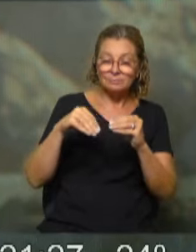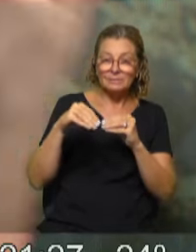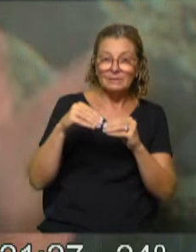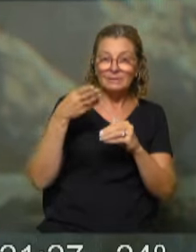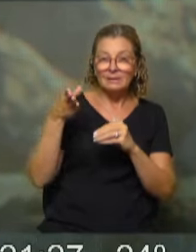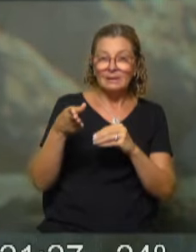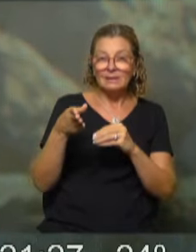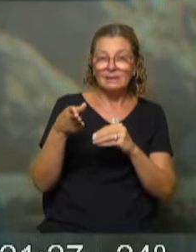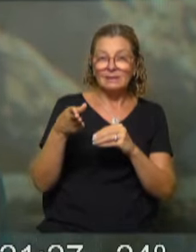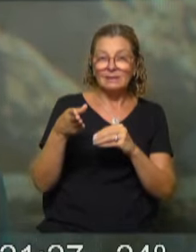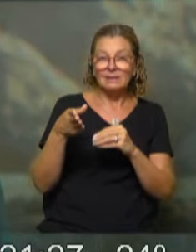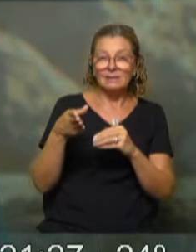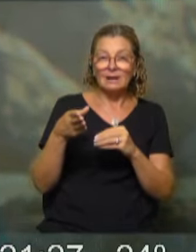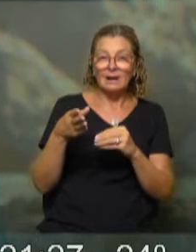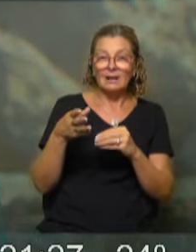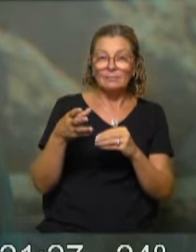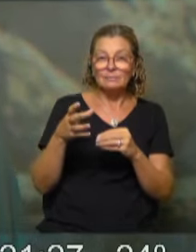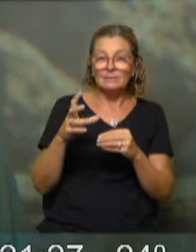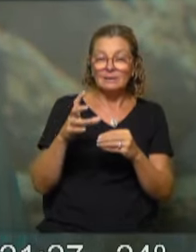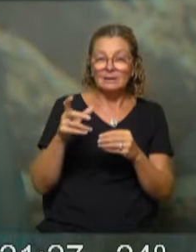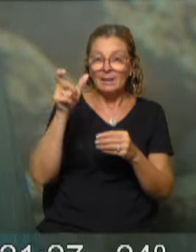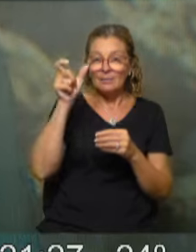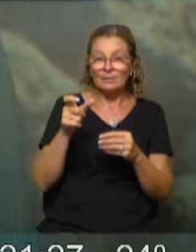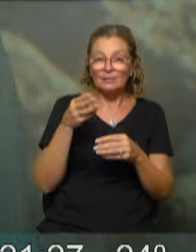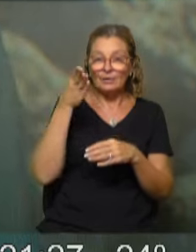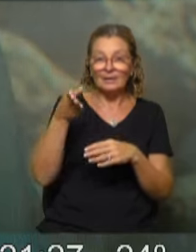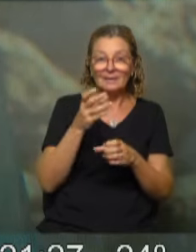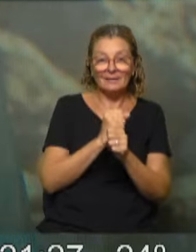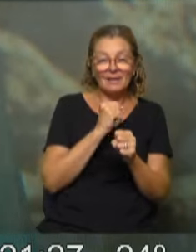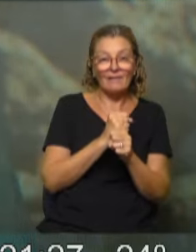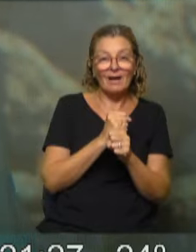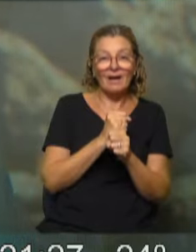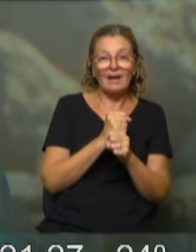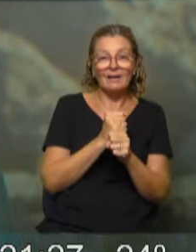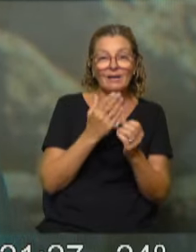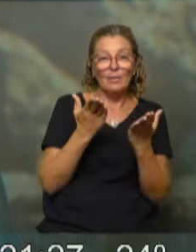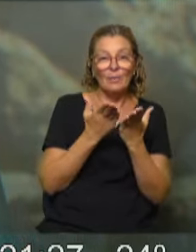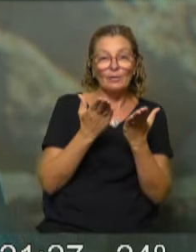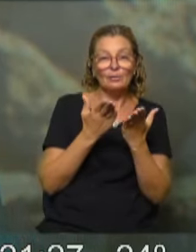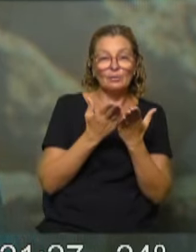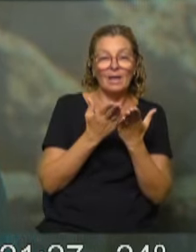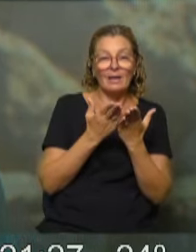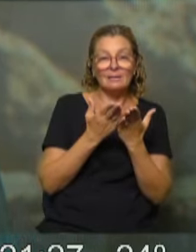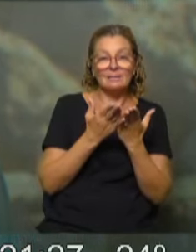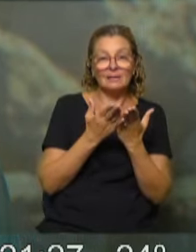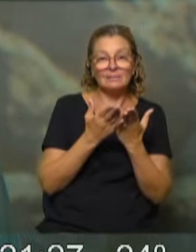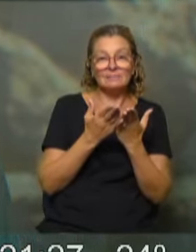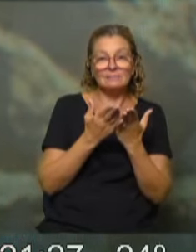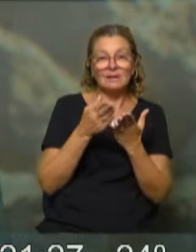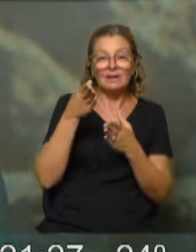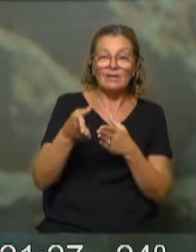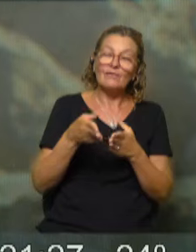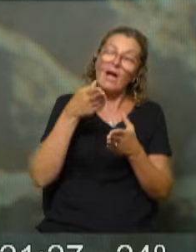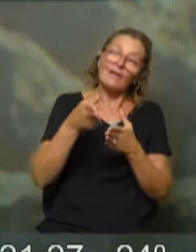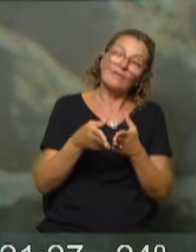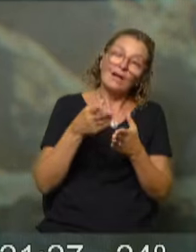ir a molestar a las personas que trabajan como estudiantes. Sacar data, ¿no? Sí, entonces